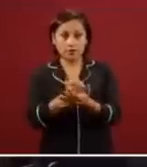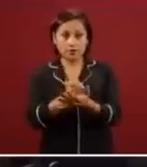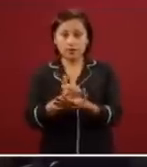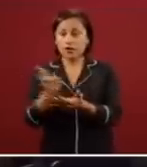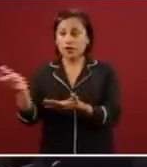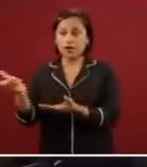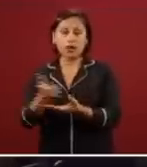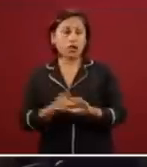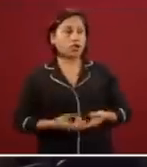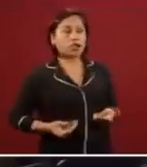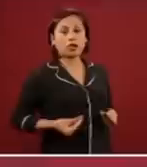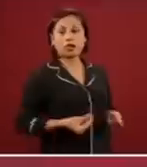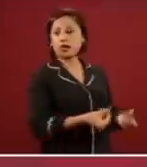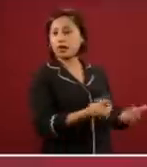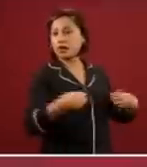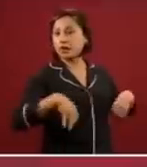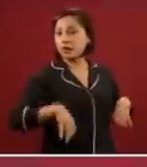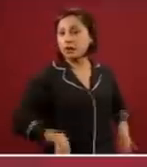malversados.